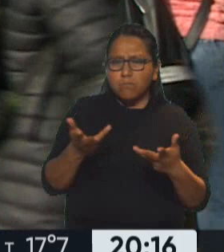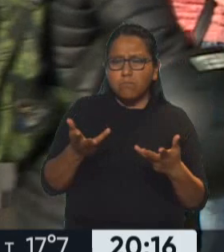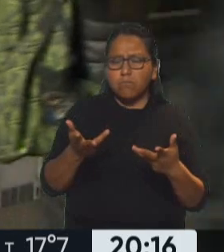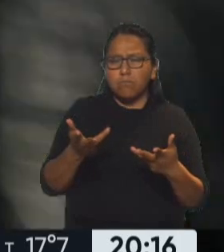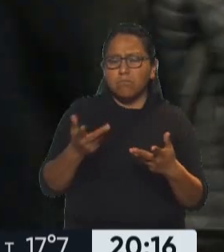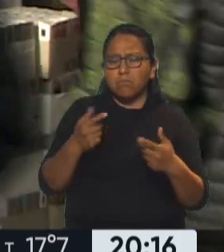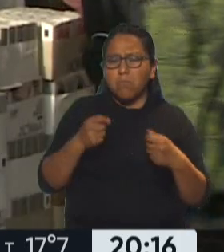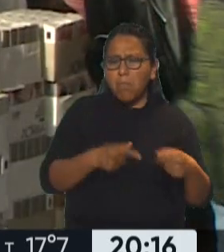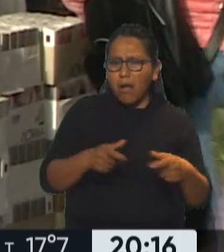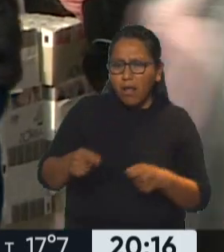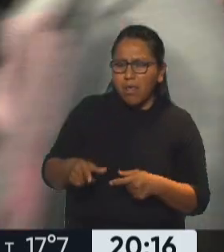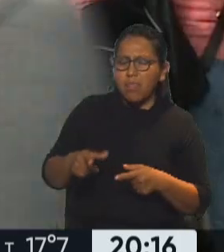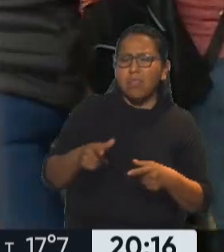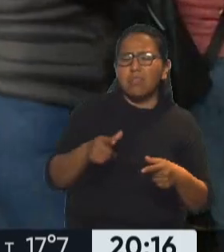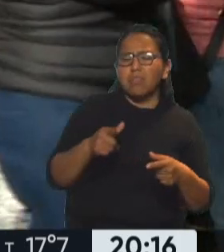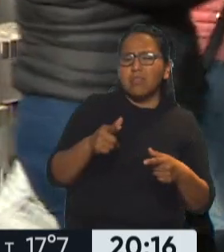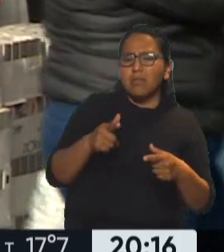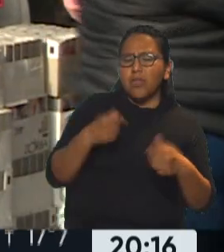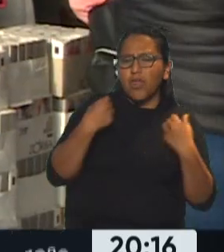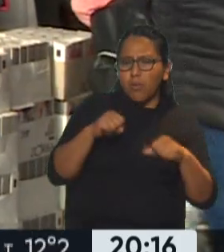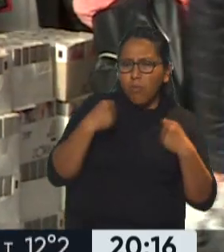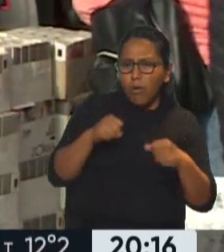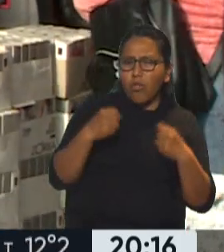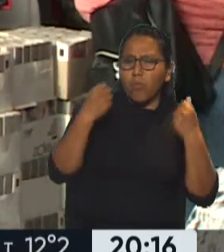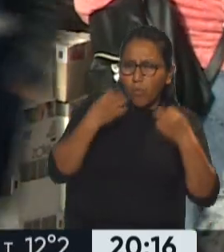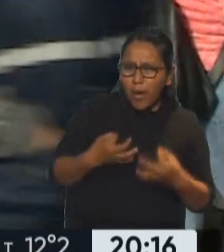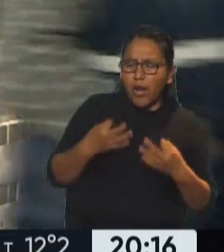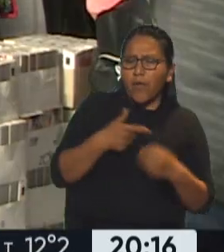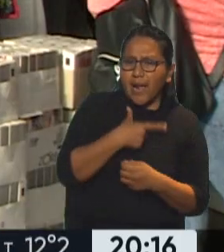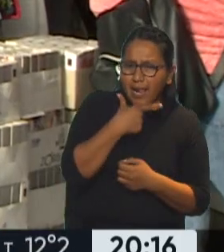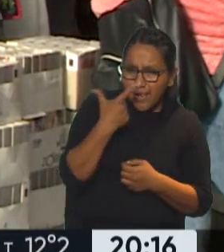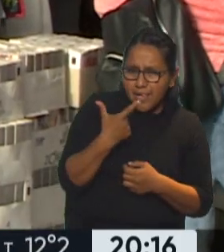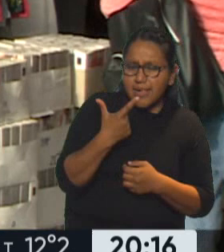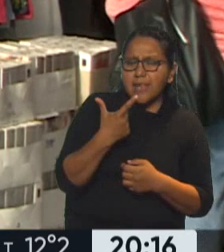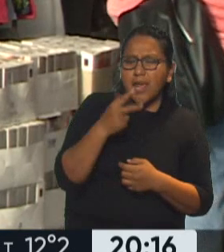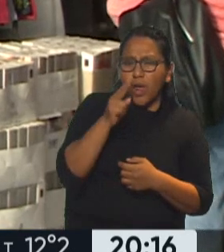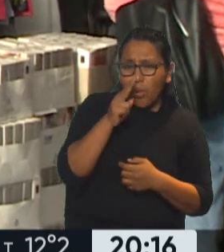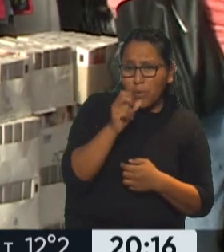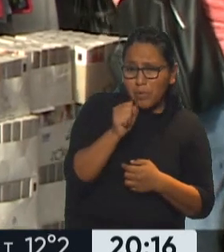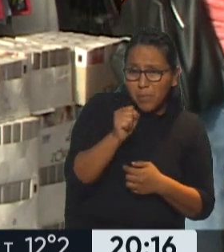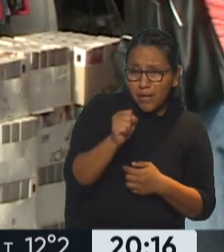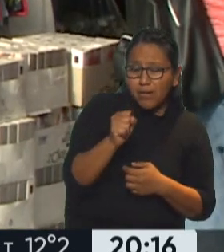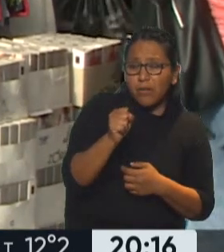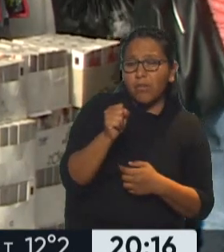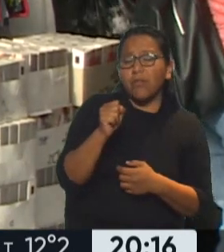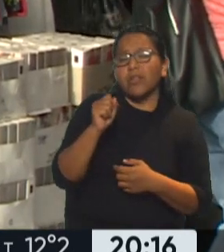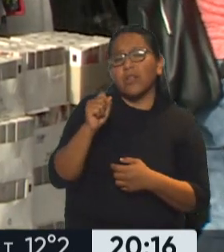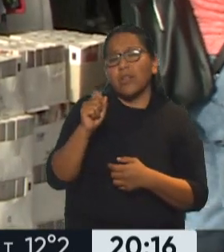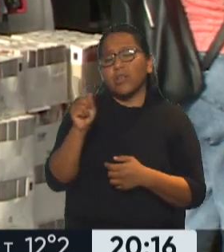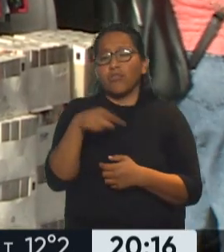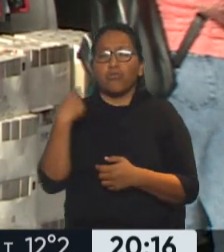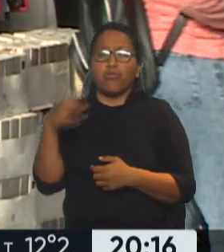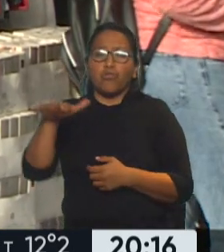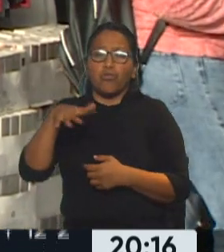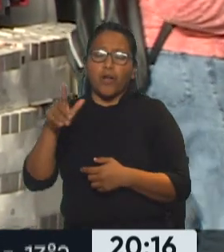y un pantalón de jean acá bueno abrigado dos mil pesos y nosotros somos es